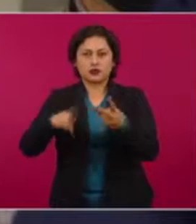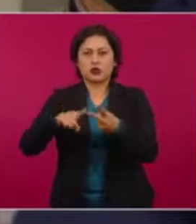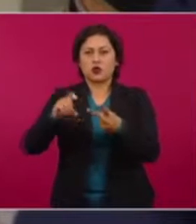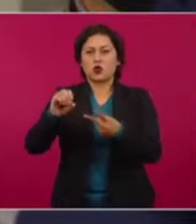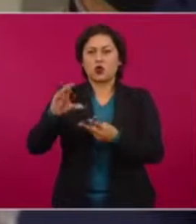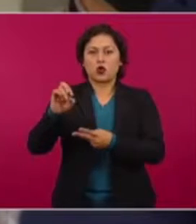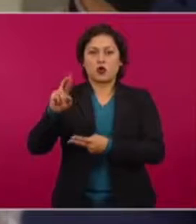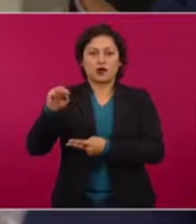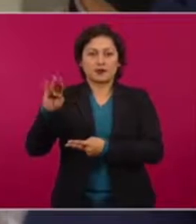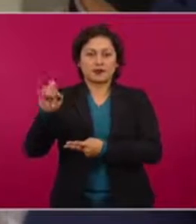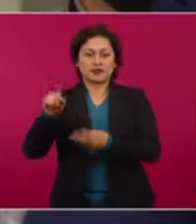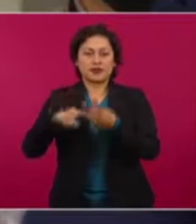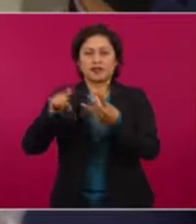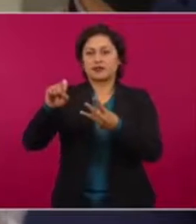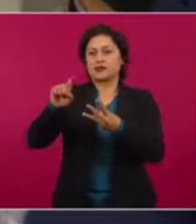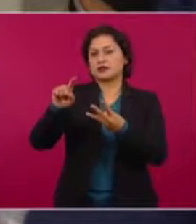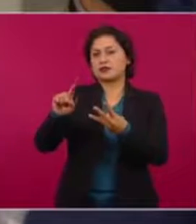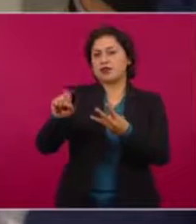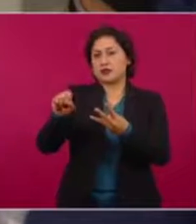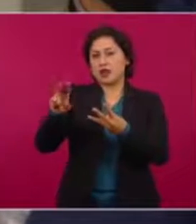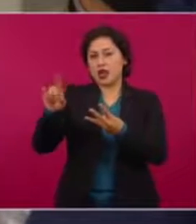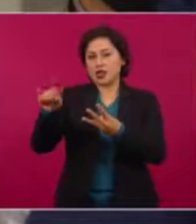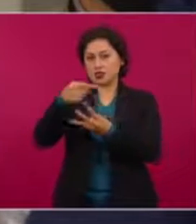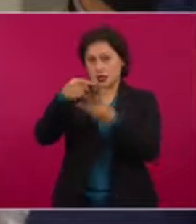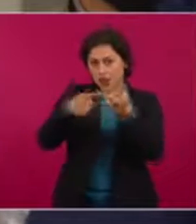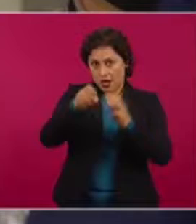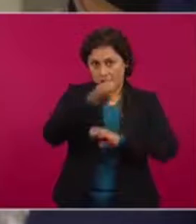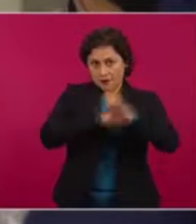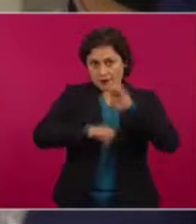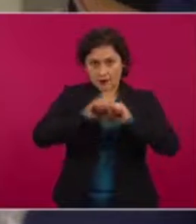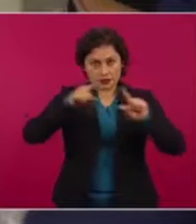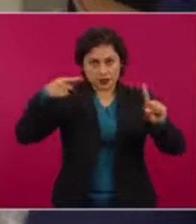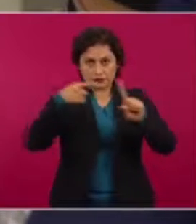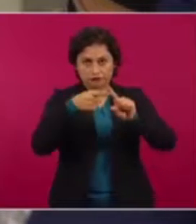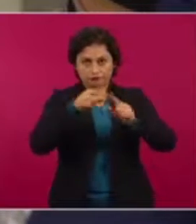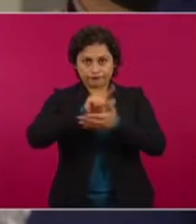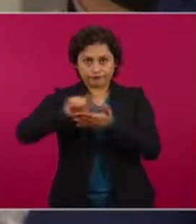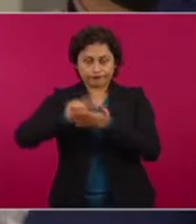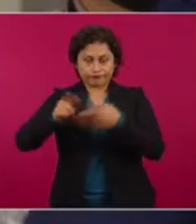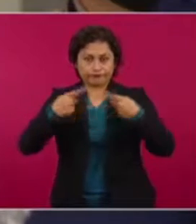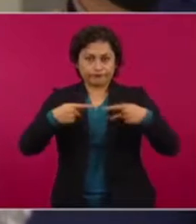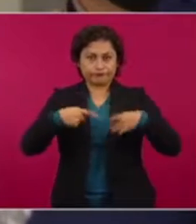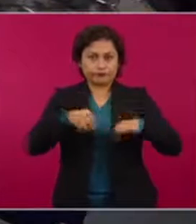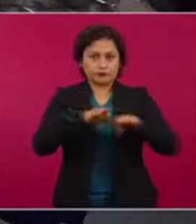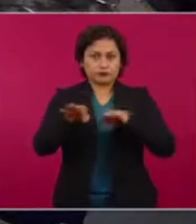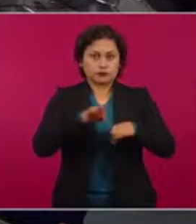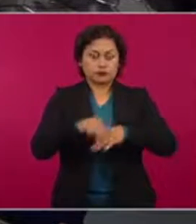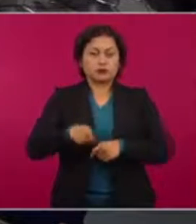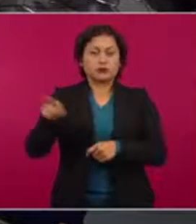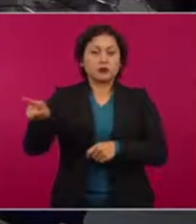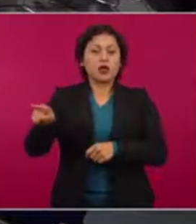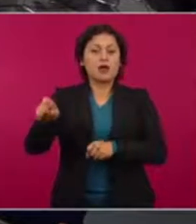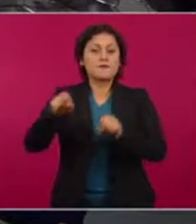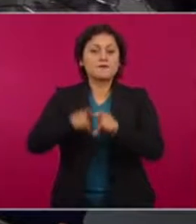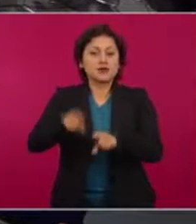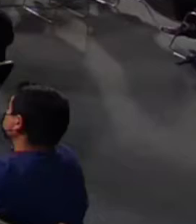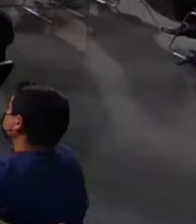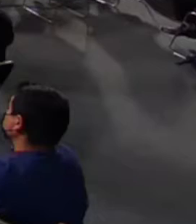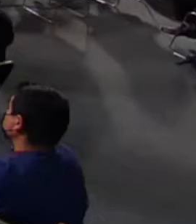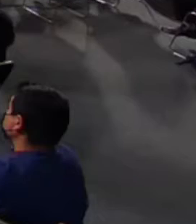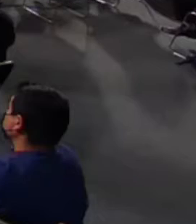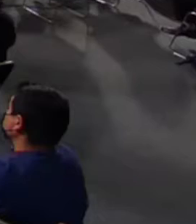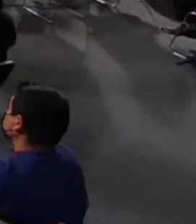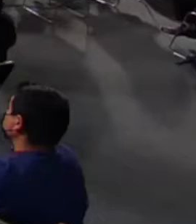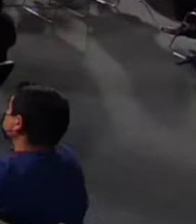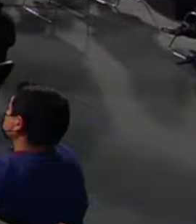Okram Seyer y Semalín, por mencionar solamente algunas, propiedad de Marco Reyes, conocido como el zar de la